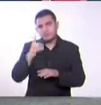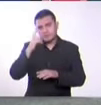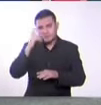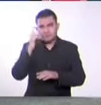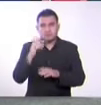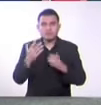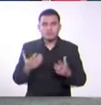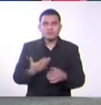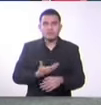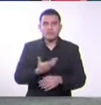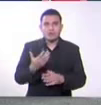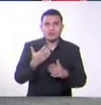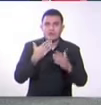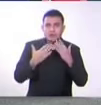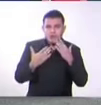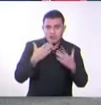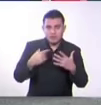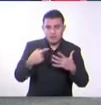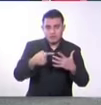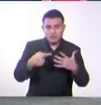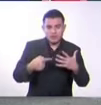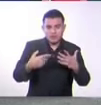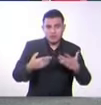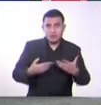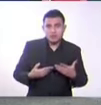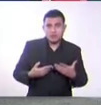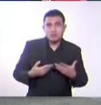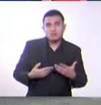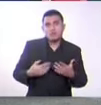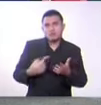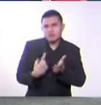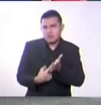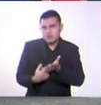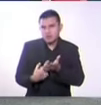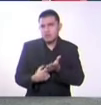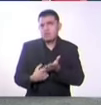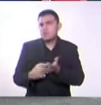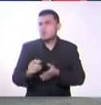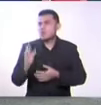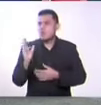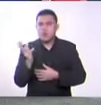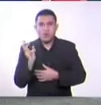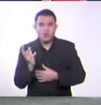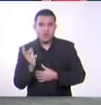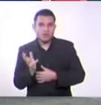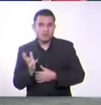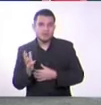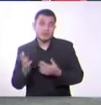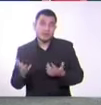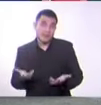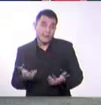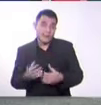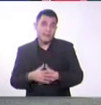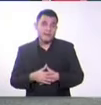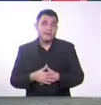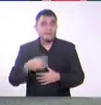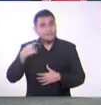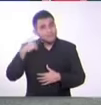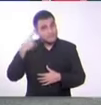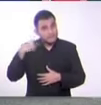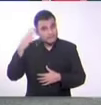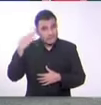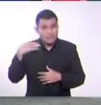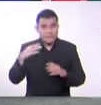cuando hablamos de derechos estuvimos discutiendo por unos colores? Claro. Entonces, eso, que a los niños y las